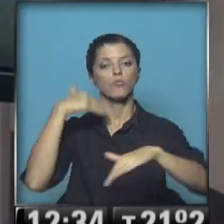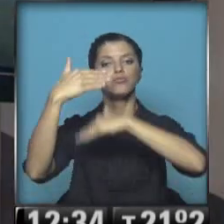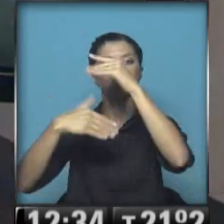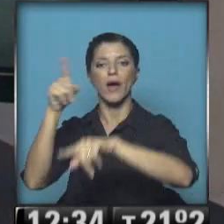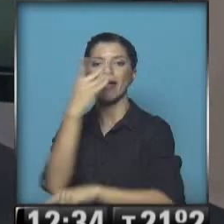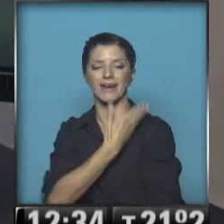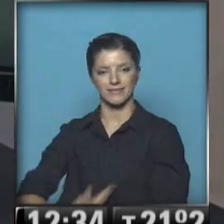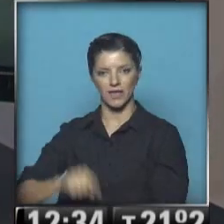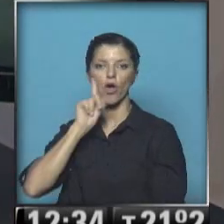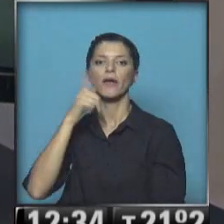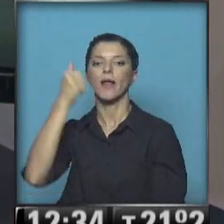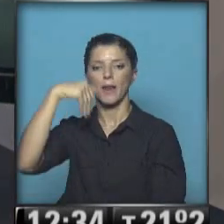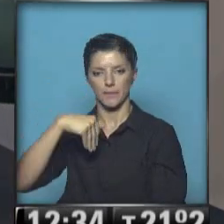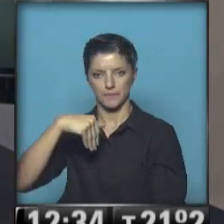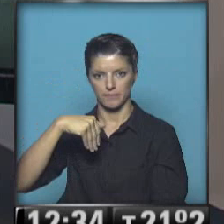estado